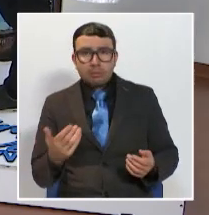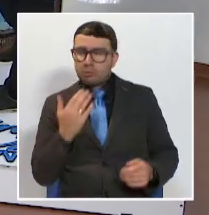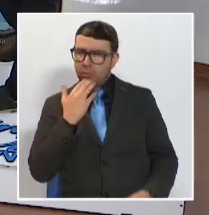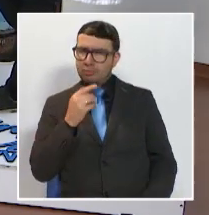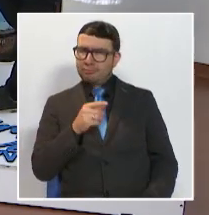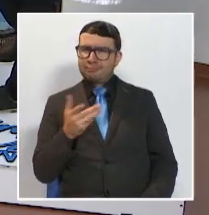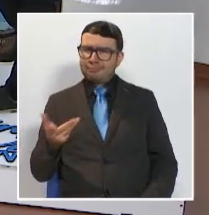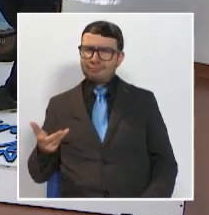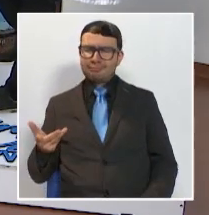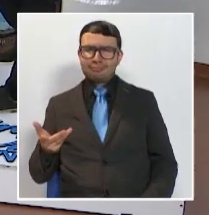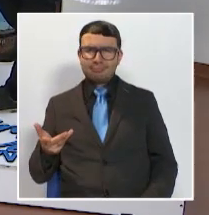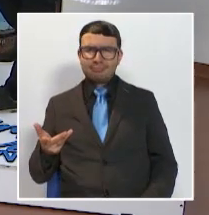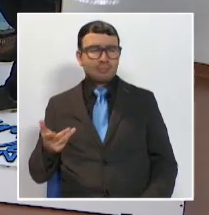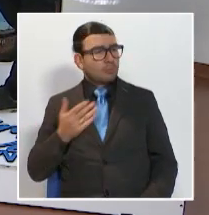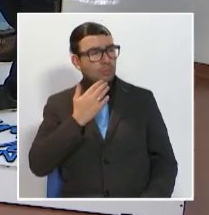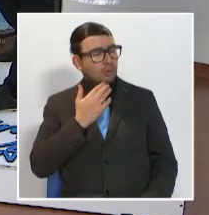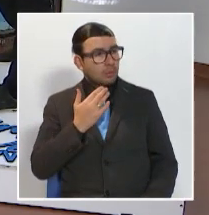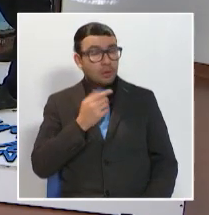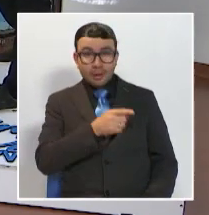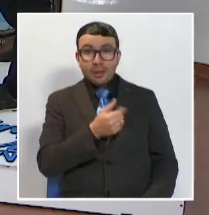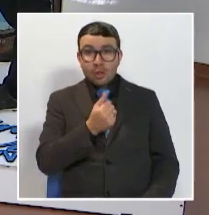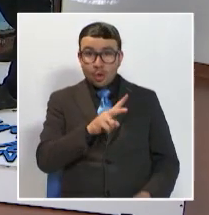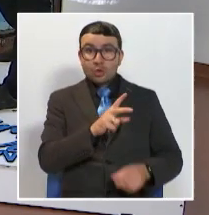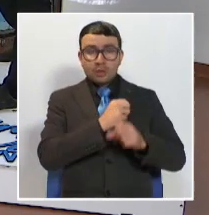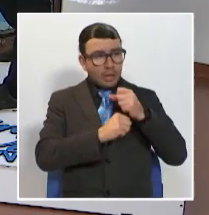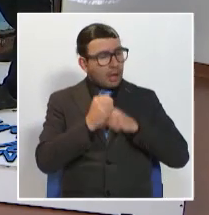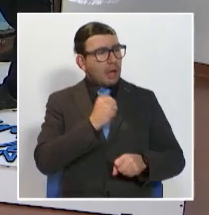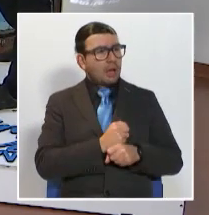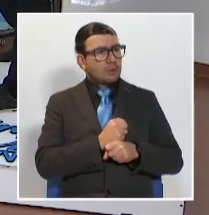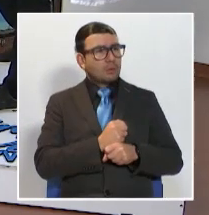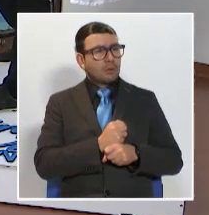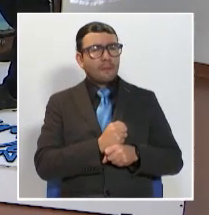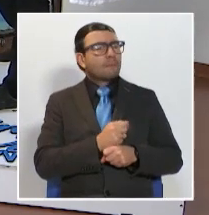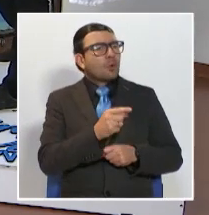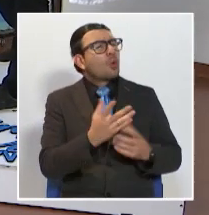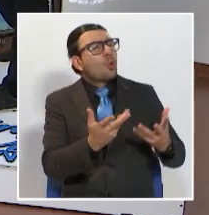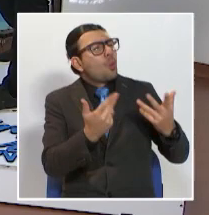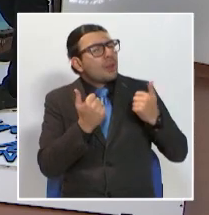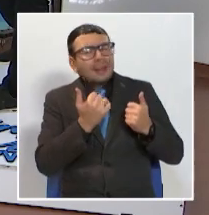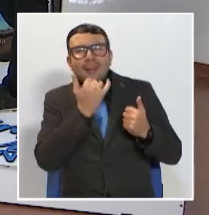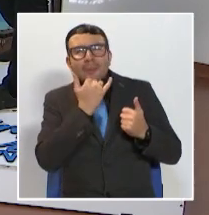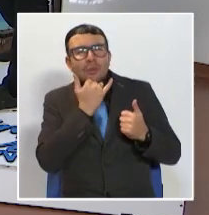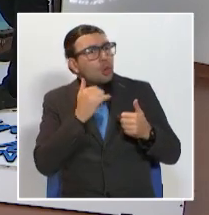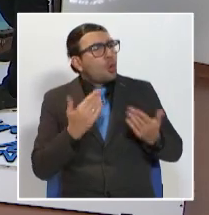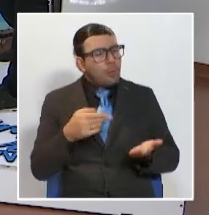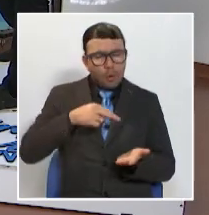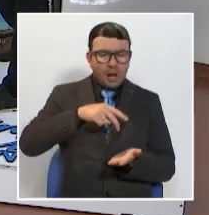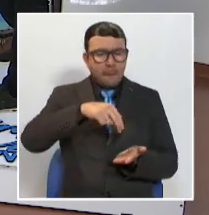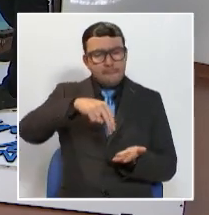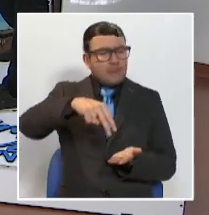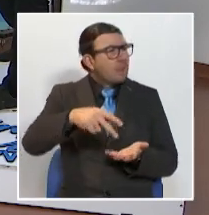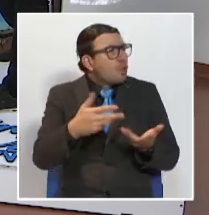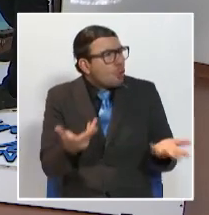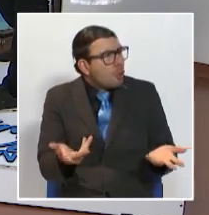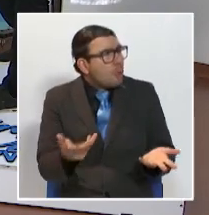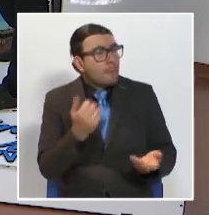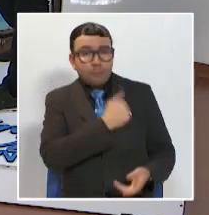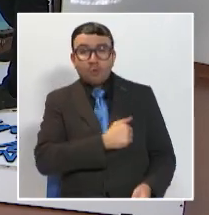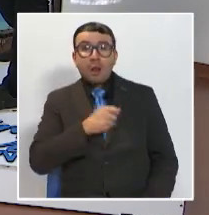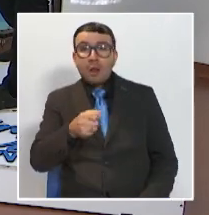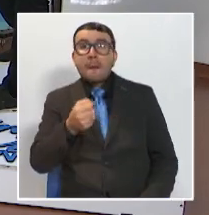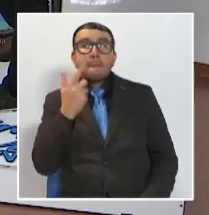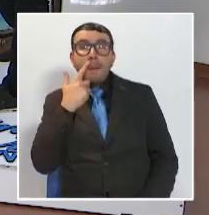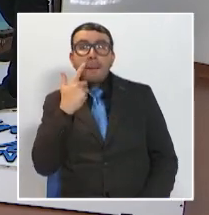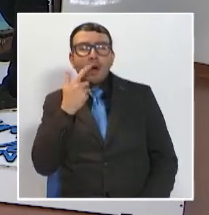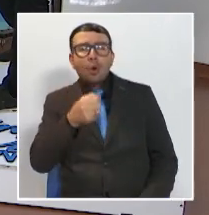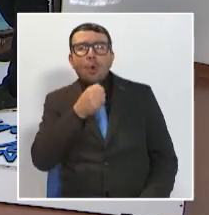pero cuando tenía 12 años, cuéntenos un poco la historia, cómo caminaba él, pasemos el micrófono al papá y que él